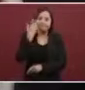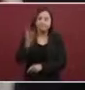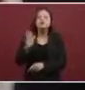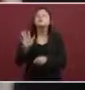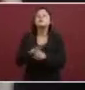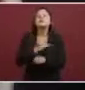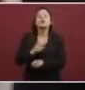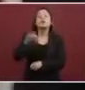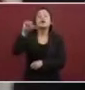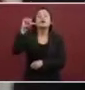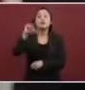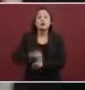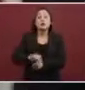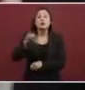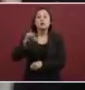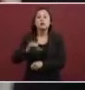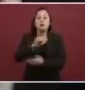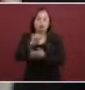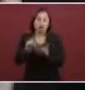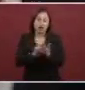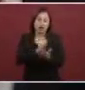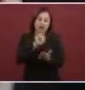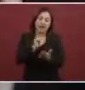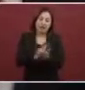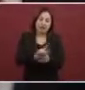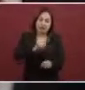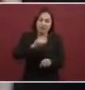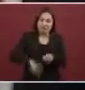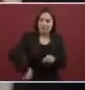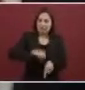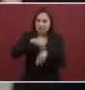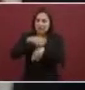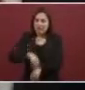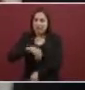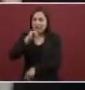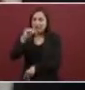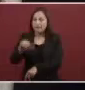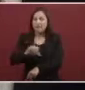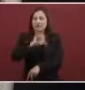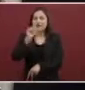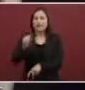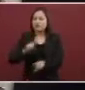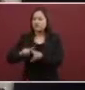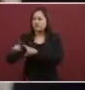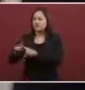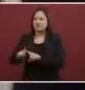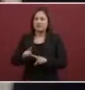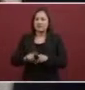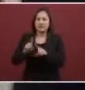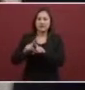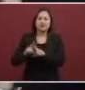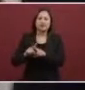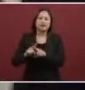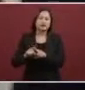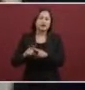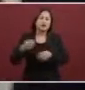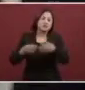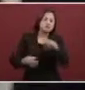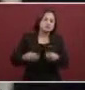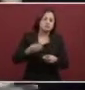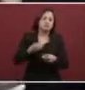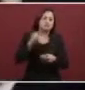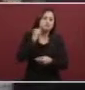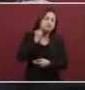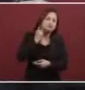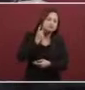con todo el atropello a las leyes, a la lógica y a la independencia de los poderes, se vaya a presentar esta misma